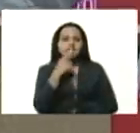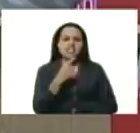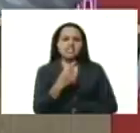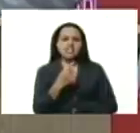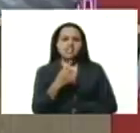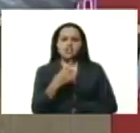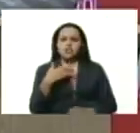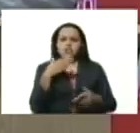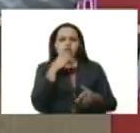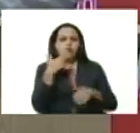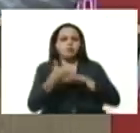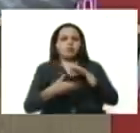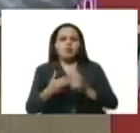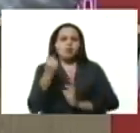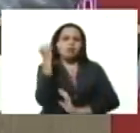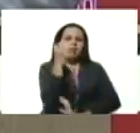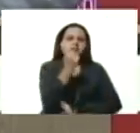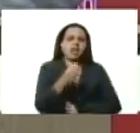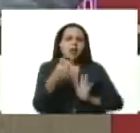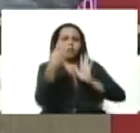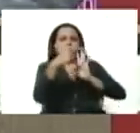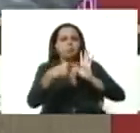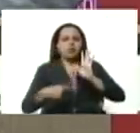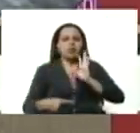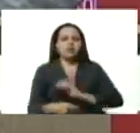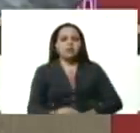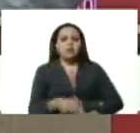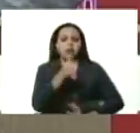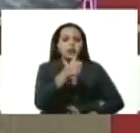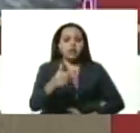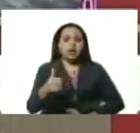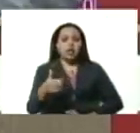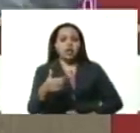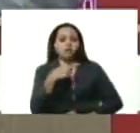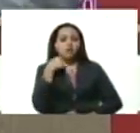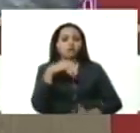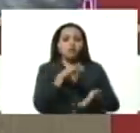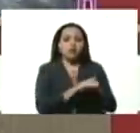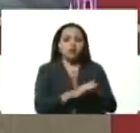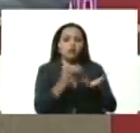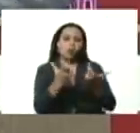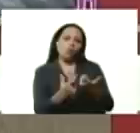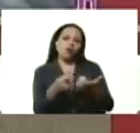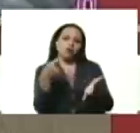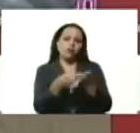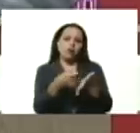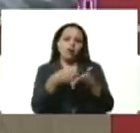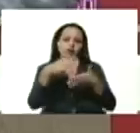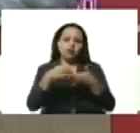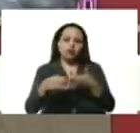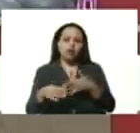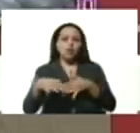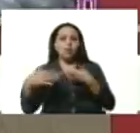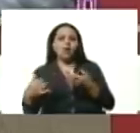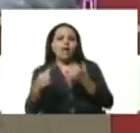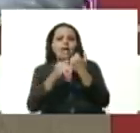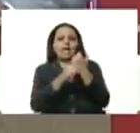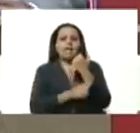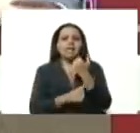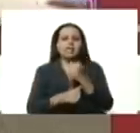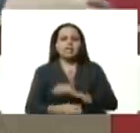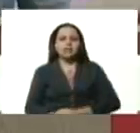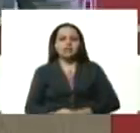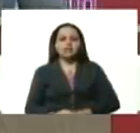dólares, por cada herida que sufra algún tipo de los mercenarios de Jordan Goodrow recibirá una indemnización de